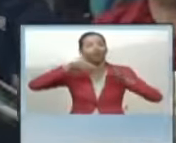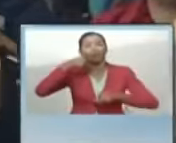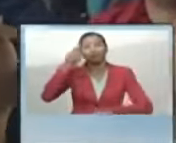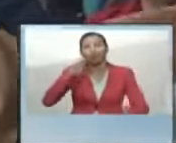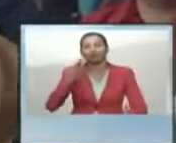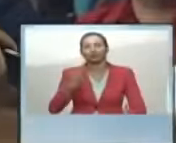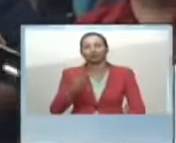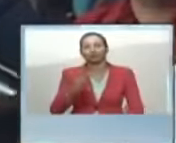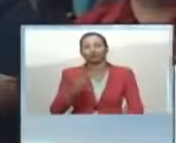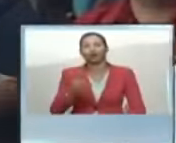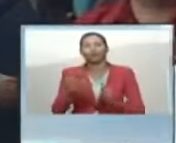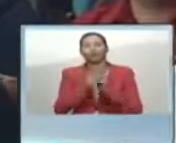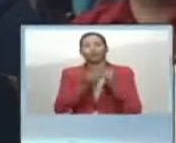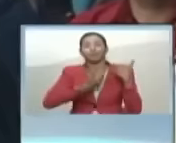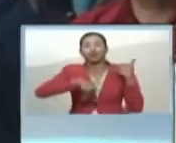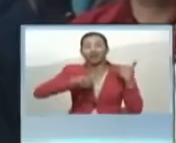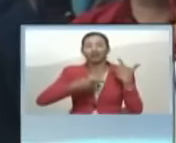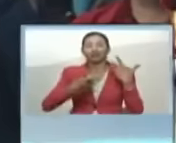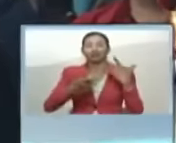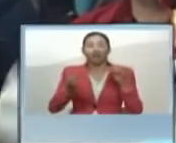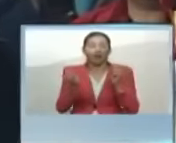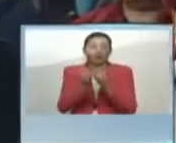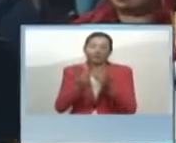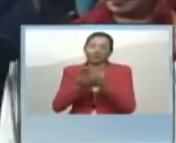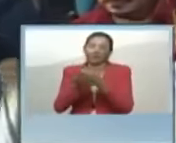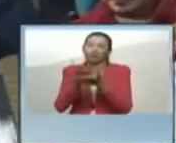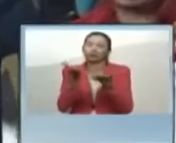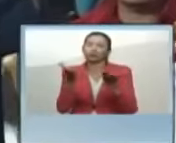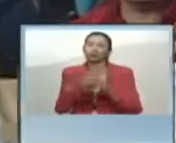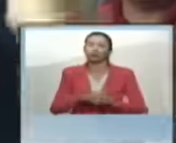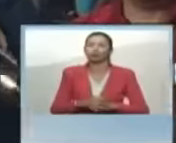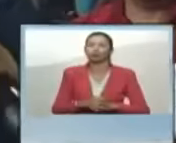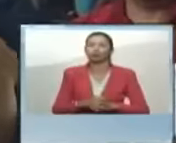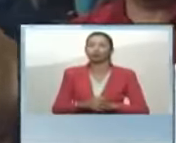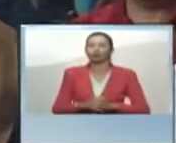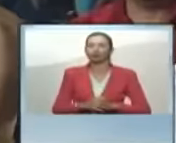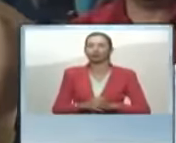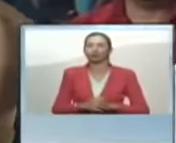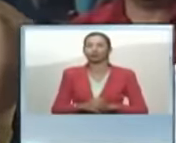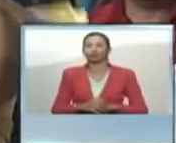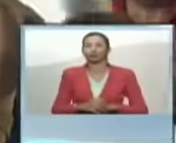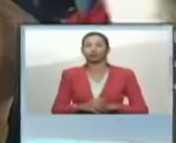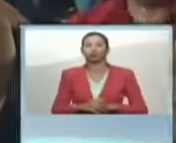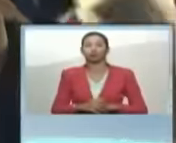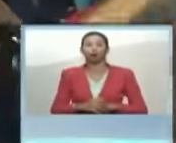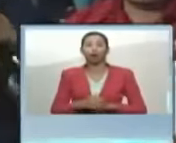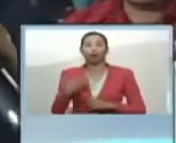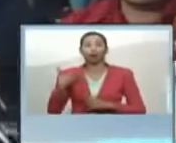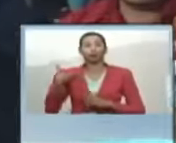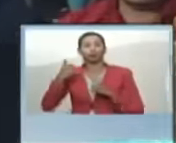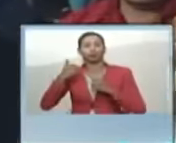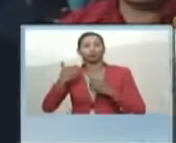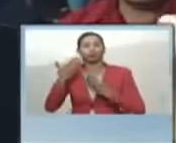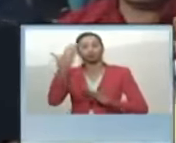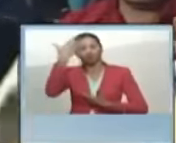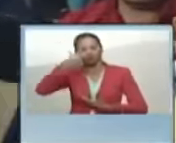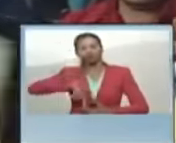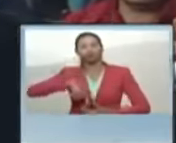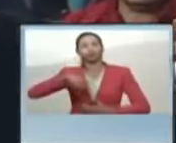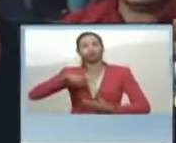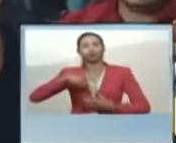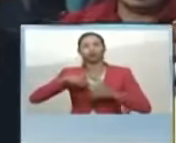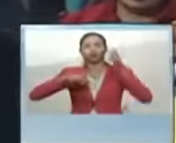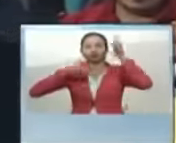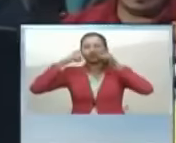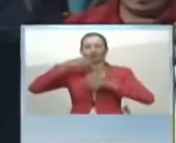compañeros, presidente y compañeros y camaradas, nos empezamos a burguesar. Nos empezamos, los liderazgos empezaron a